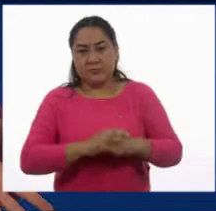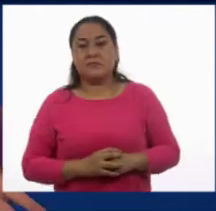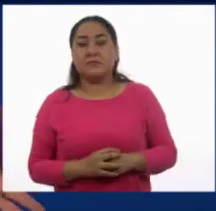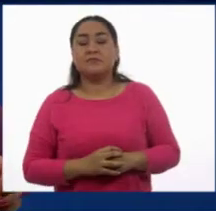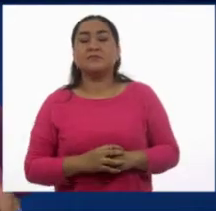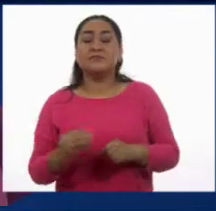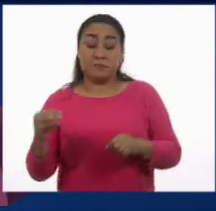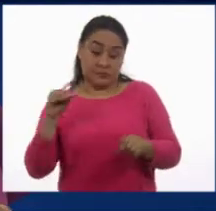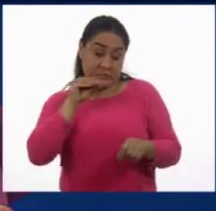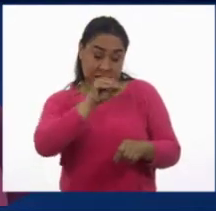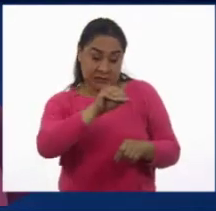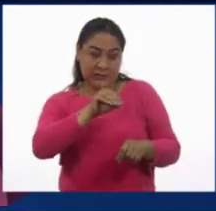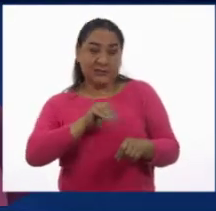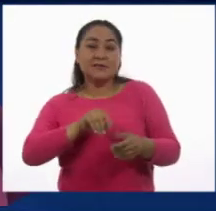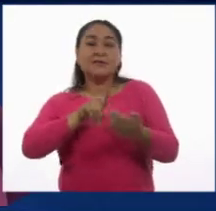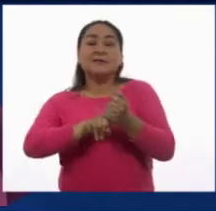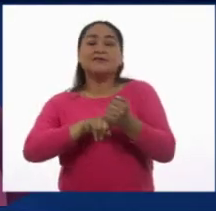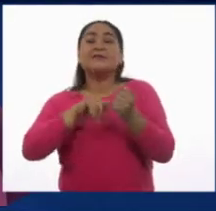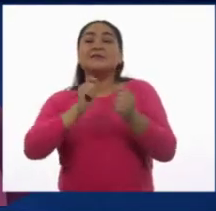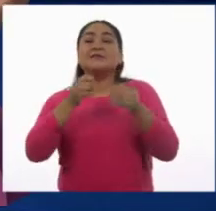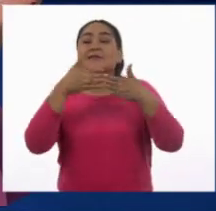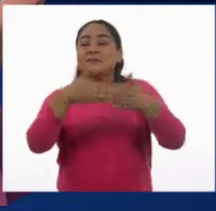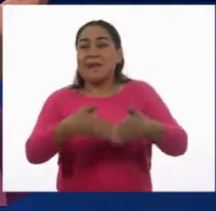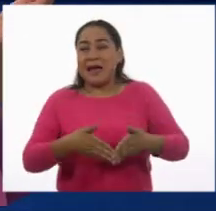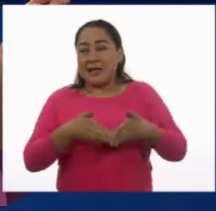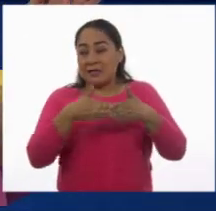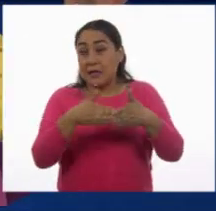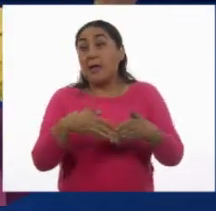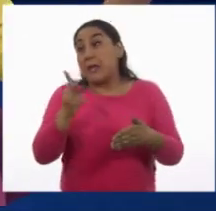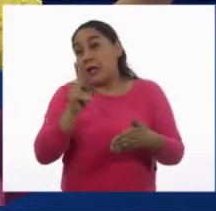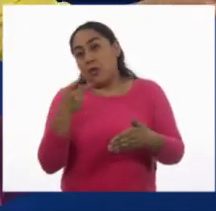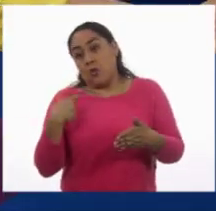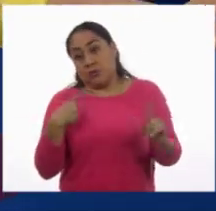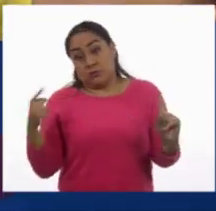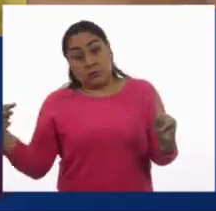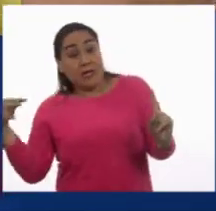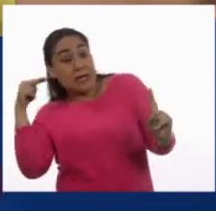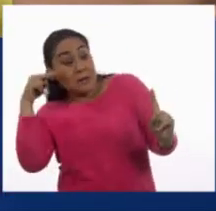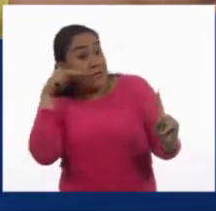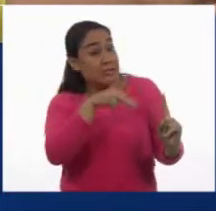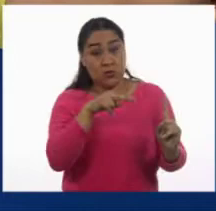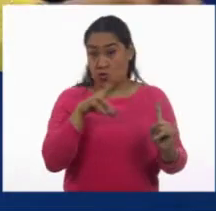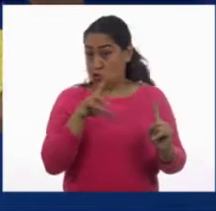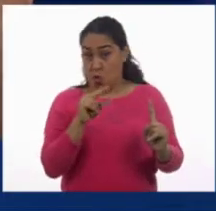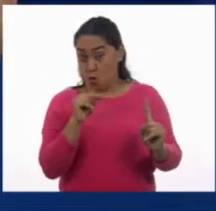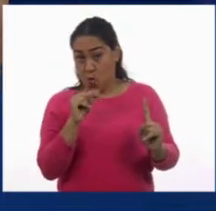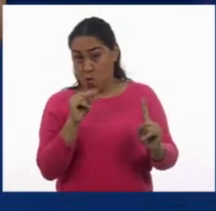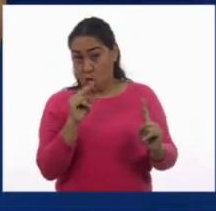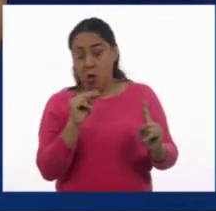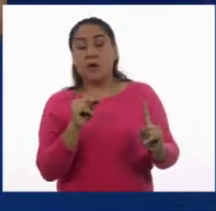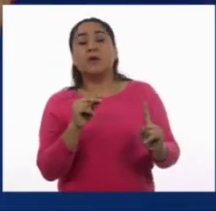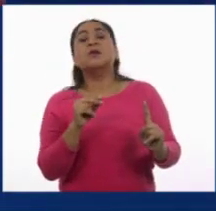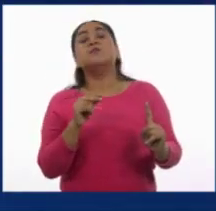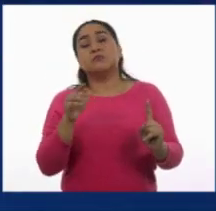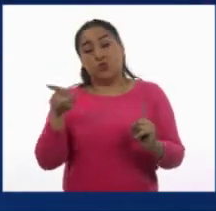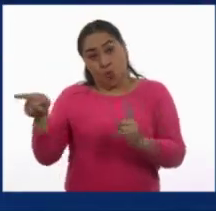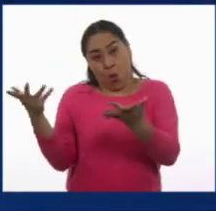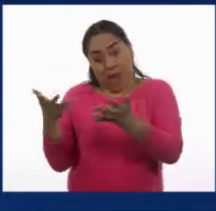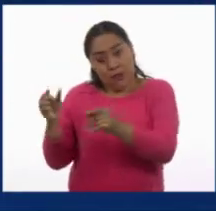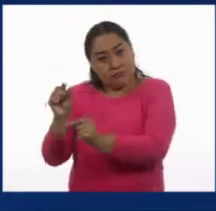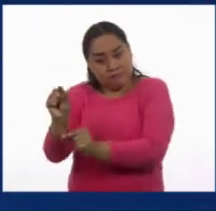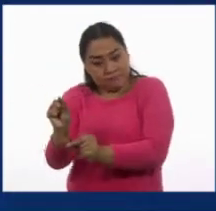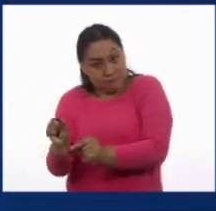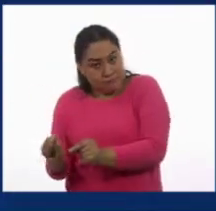las naves más bien. Ajá. Entonces, sin que la otra persona vea, vas a colocar tú tus naves de este lado y yo mis naves de este